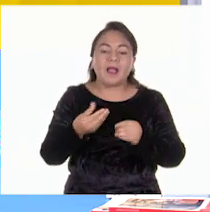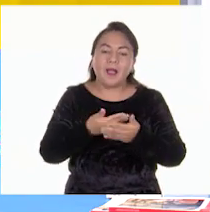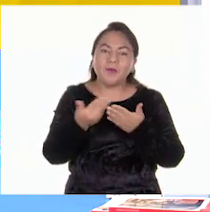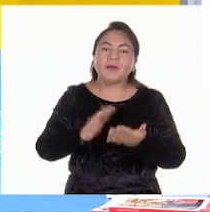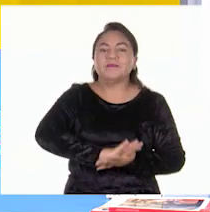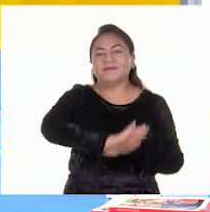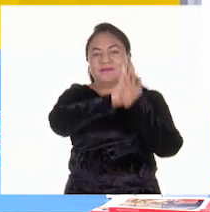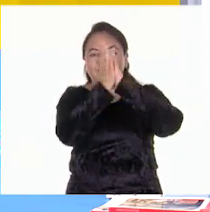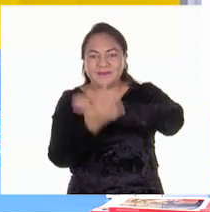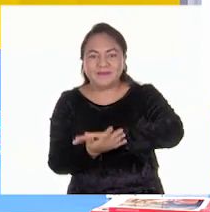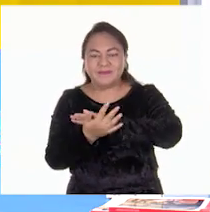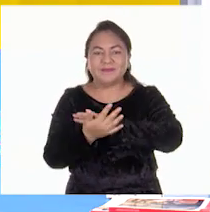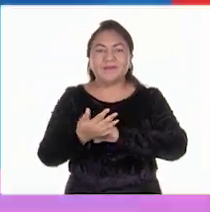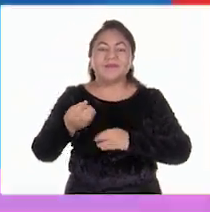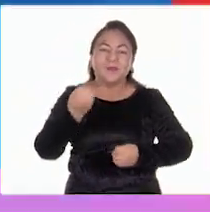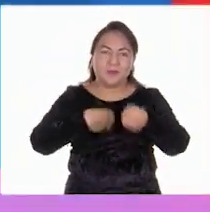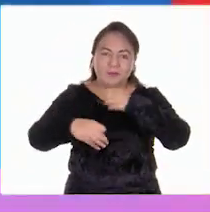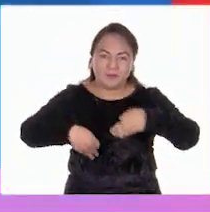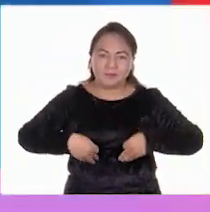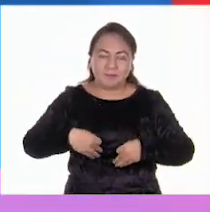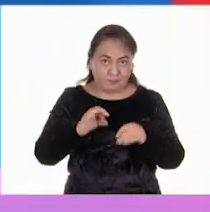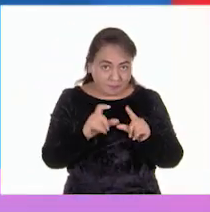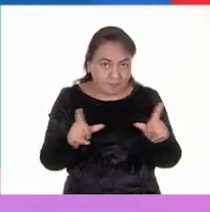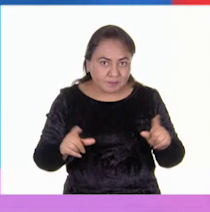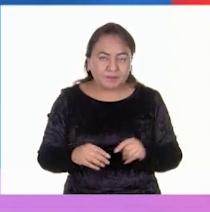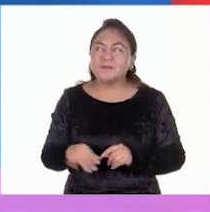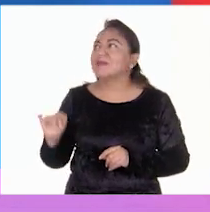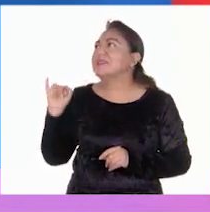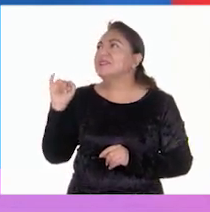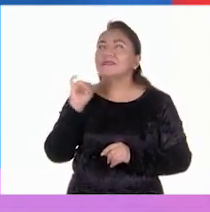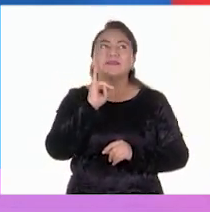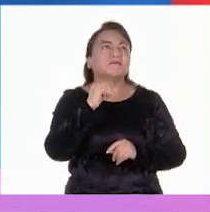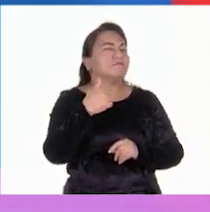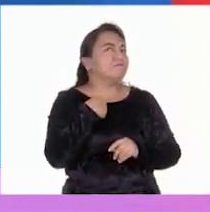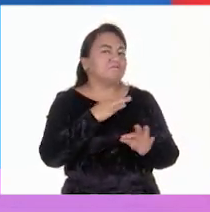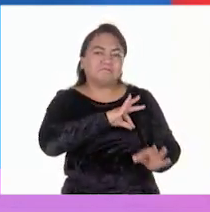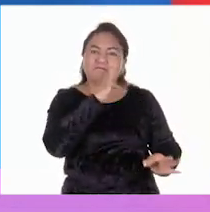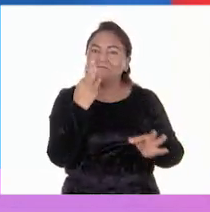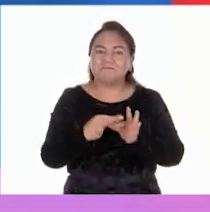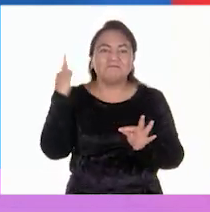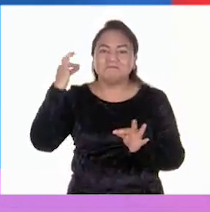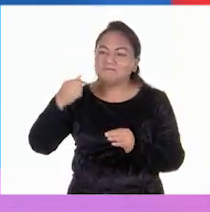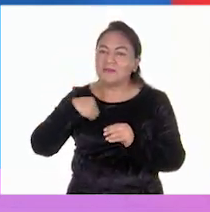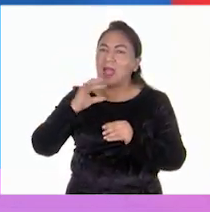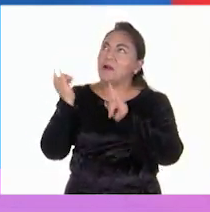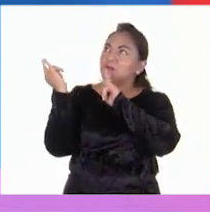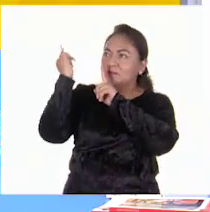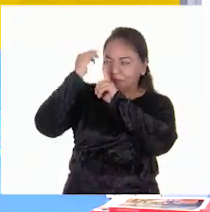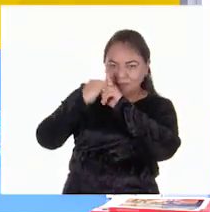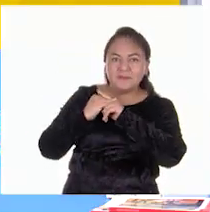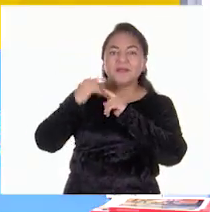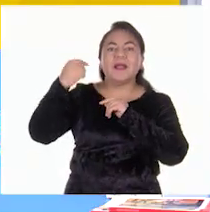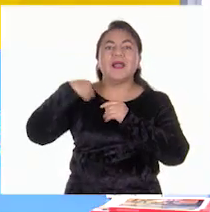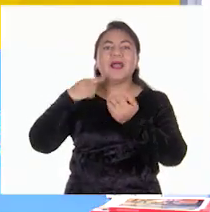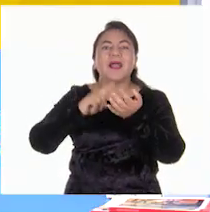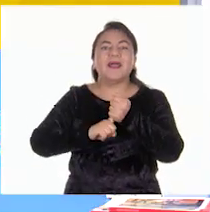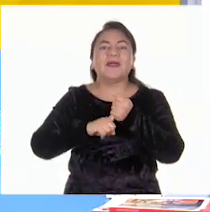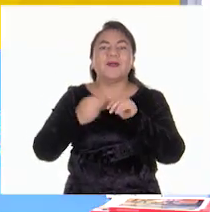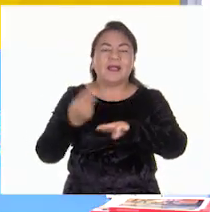HP. ¿Están listos? ¡Claro que sí! Yo estoy más que puesto que un calcetín. Muy